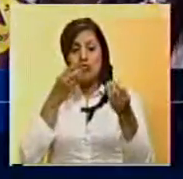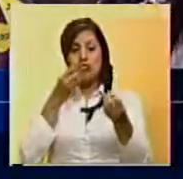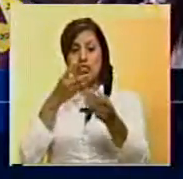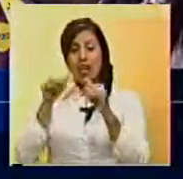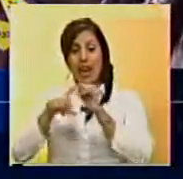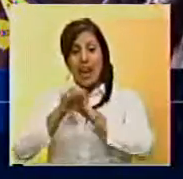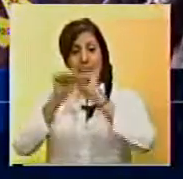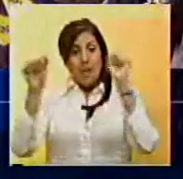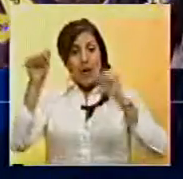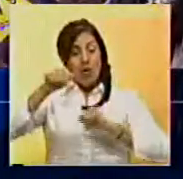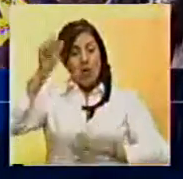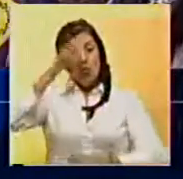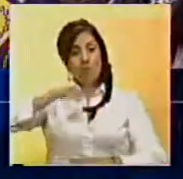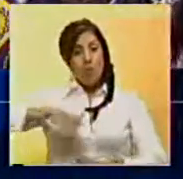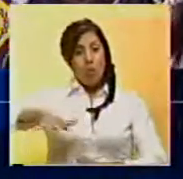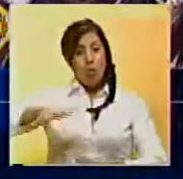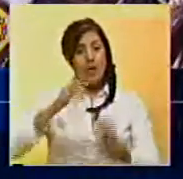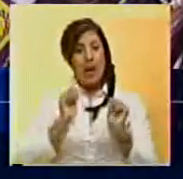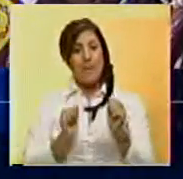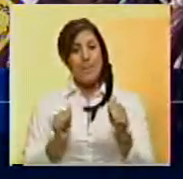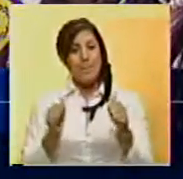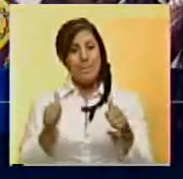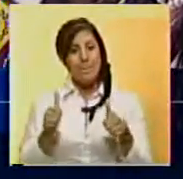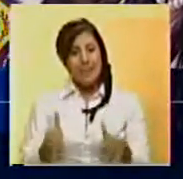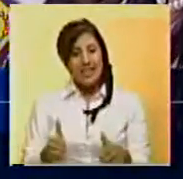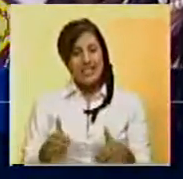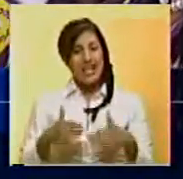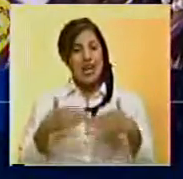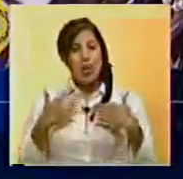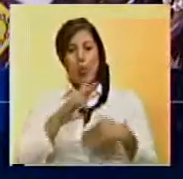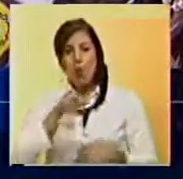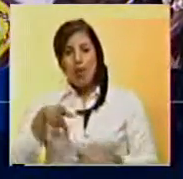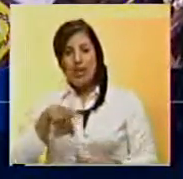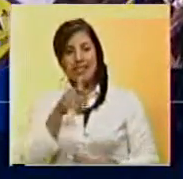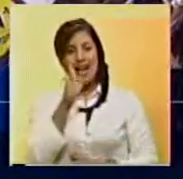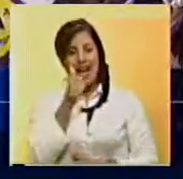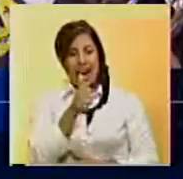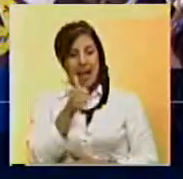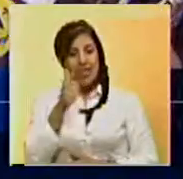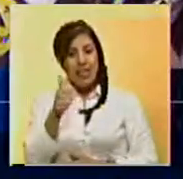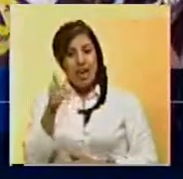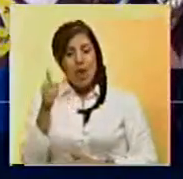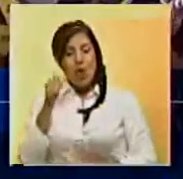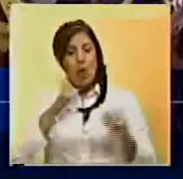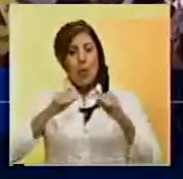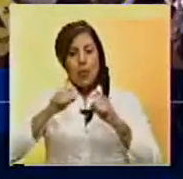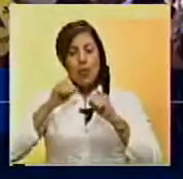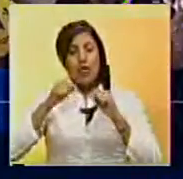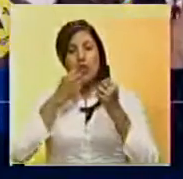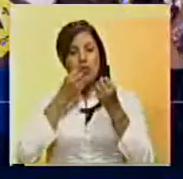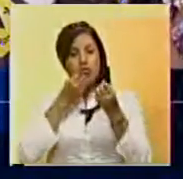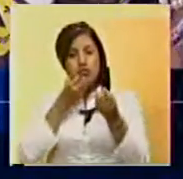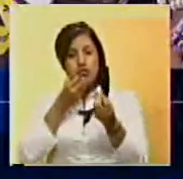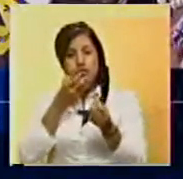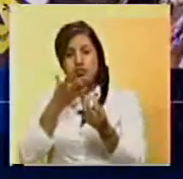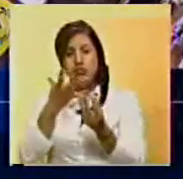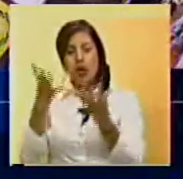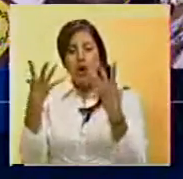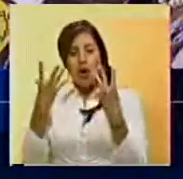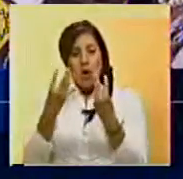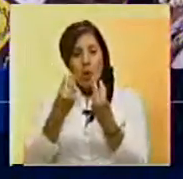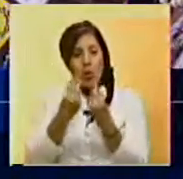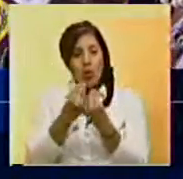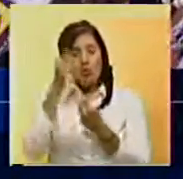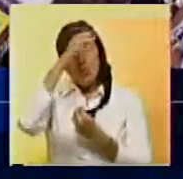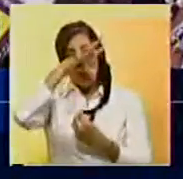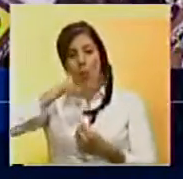la mañana de hoy a nuestro pueblo que comencemos a hacer nuestra cada una de estas acciones y a difundirlas junto a